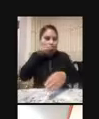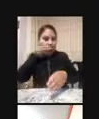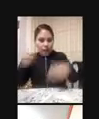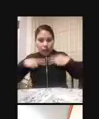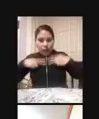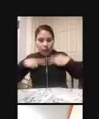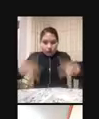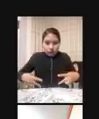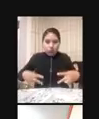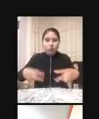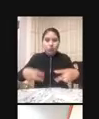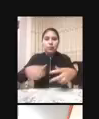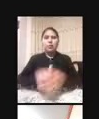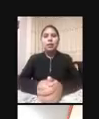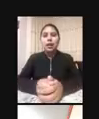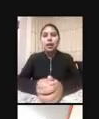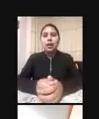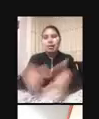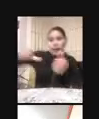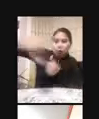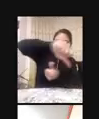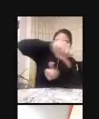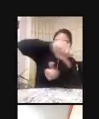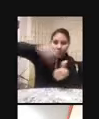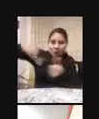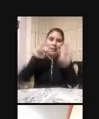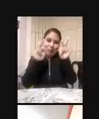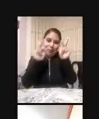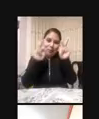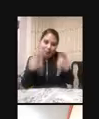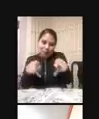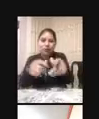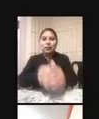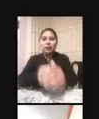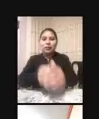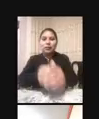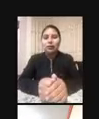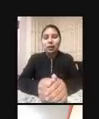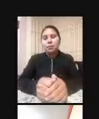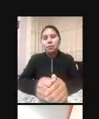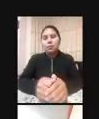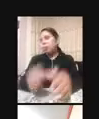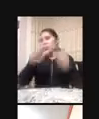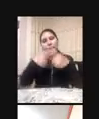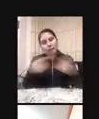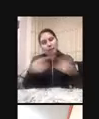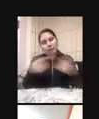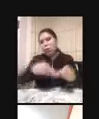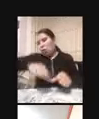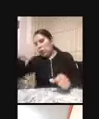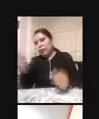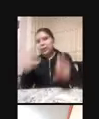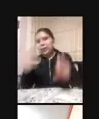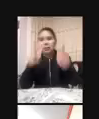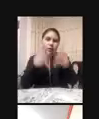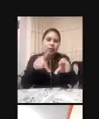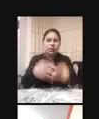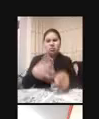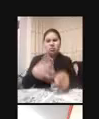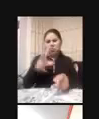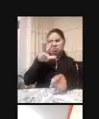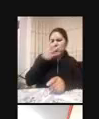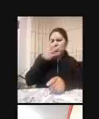de socializar, aunque ellos son muy sociables, pero ocurre siempre la conducta, ¿no? La conducta en estos pequeñitos. Eso es lo que hay